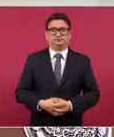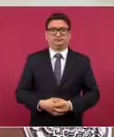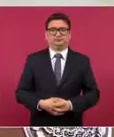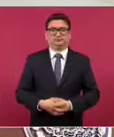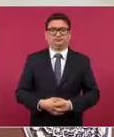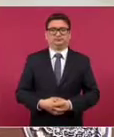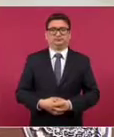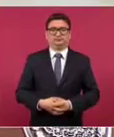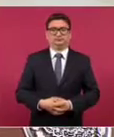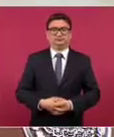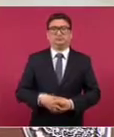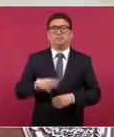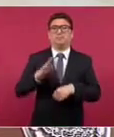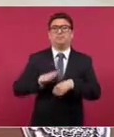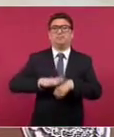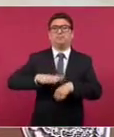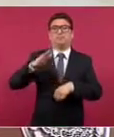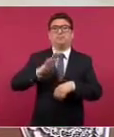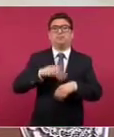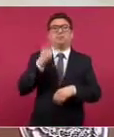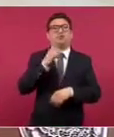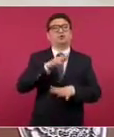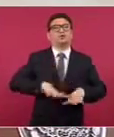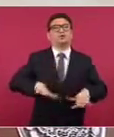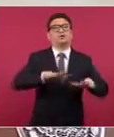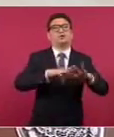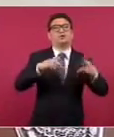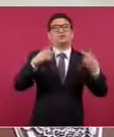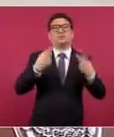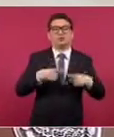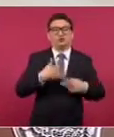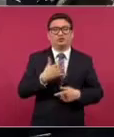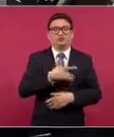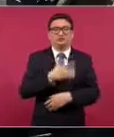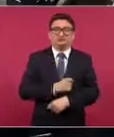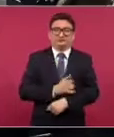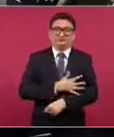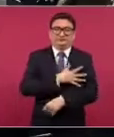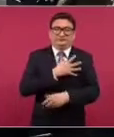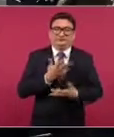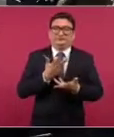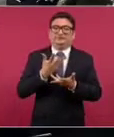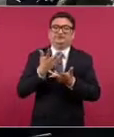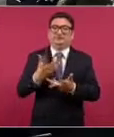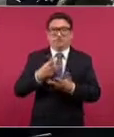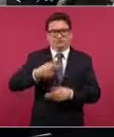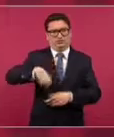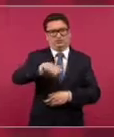Sobre todo por el entusiasmo de la gente, por el respeto que merece la gente.